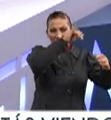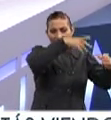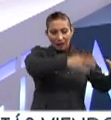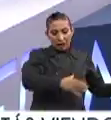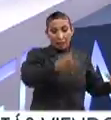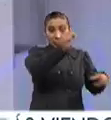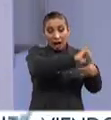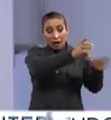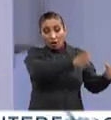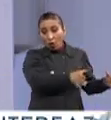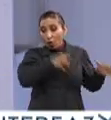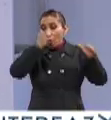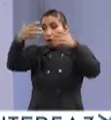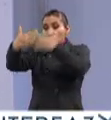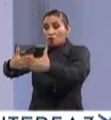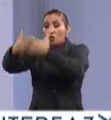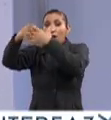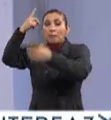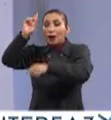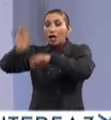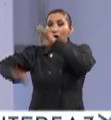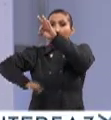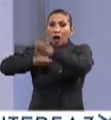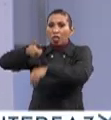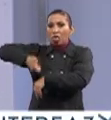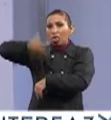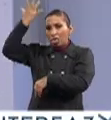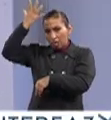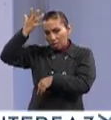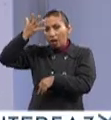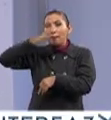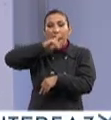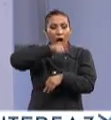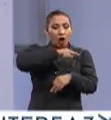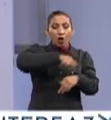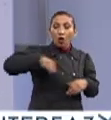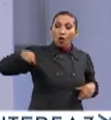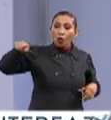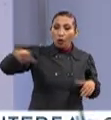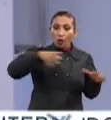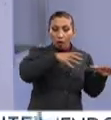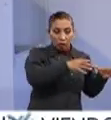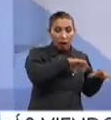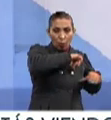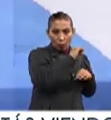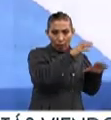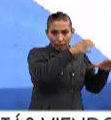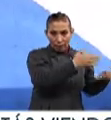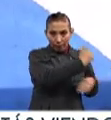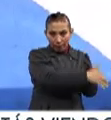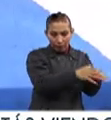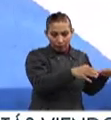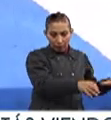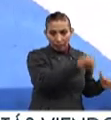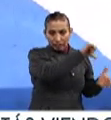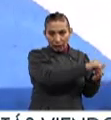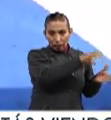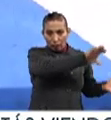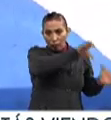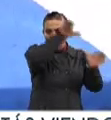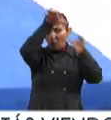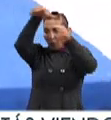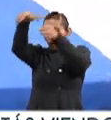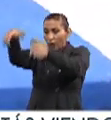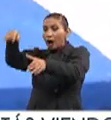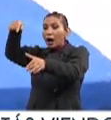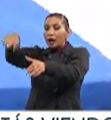recolectan día a día a una planta de tratamiento, pues es muy costoso. Sí. Lo mejor es almacenarlas temporalmente en este centro de acopio